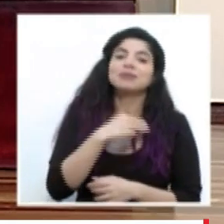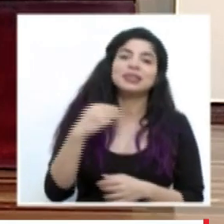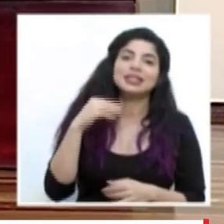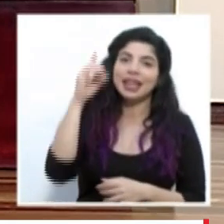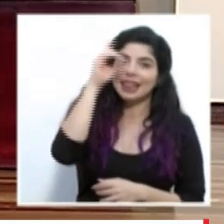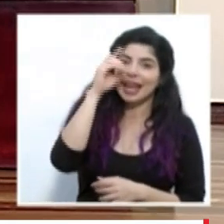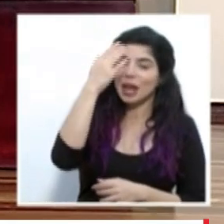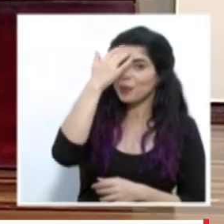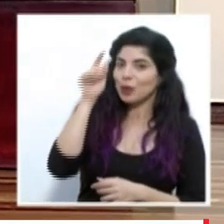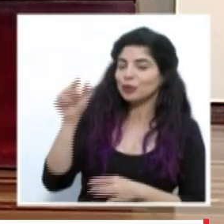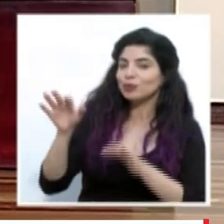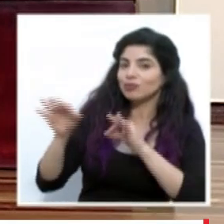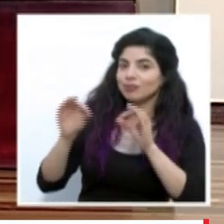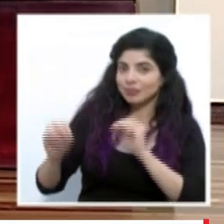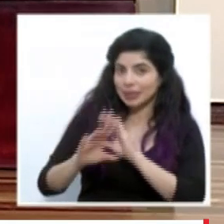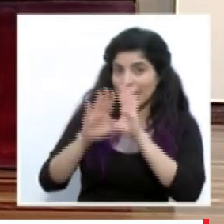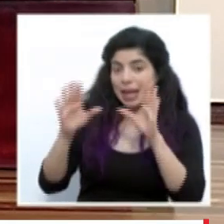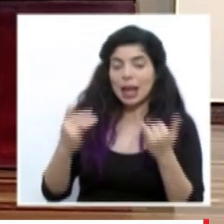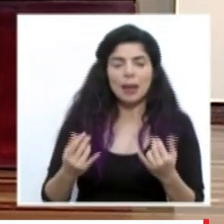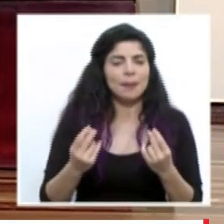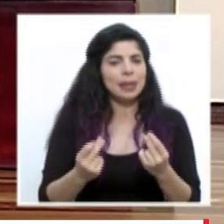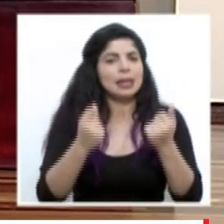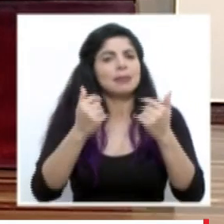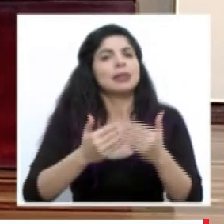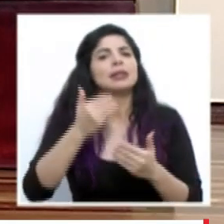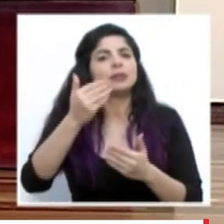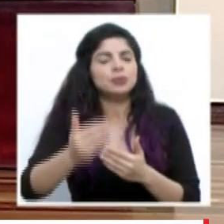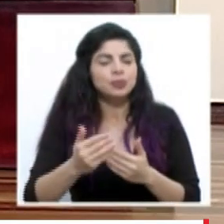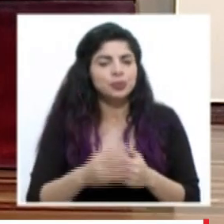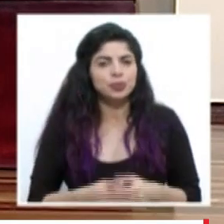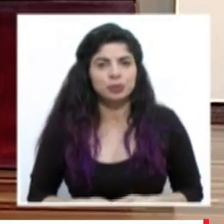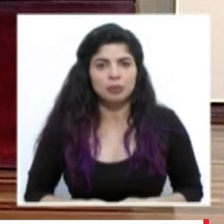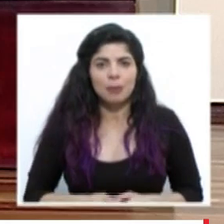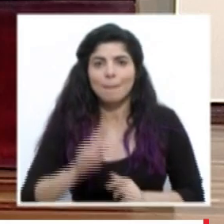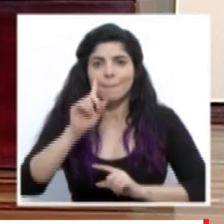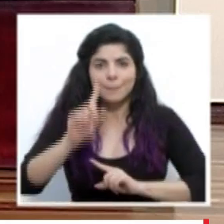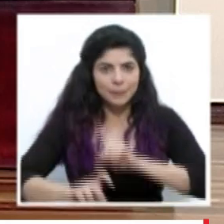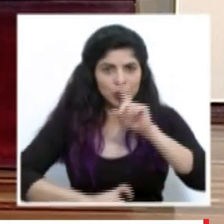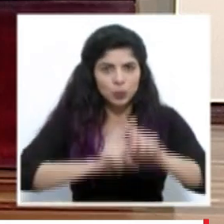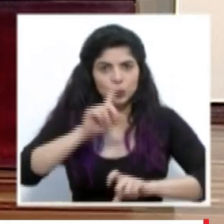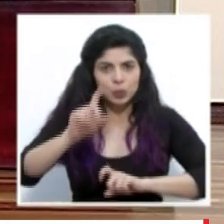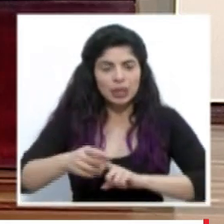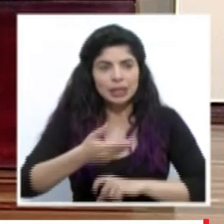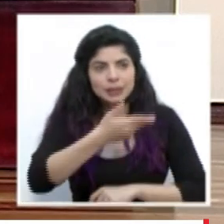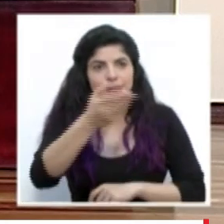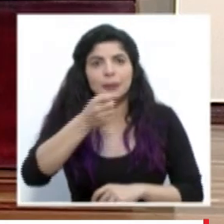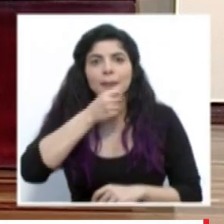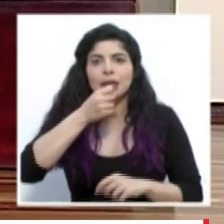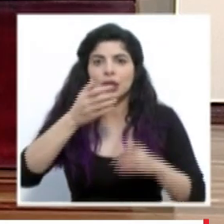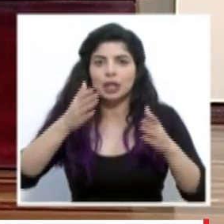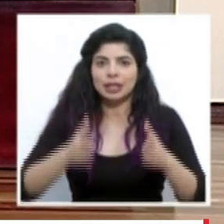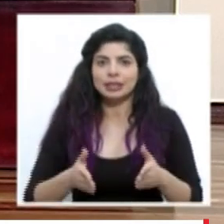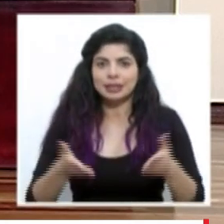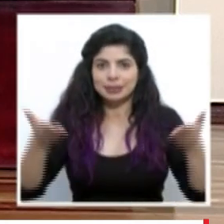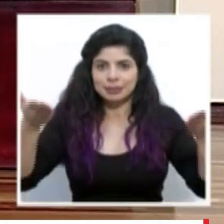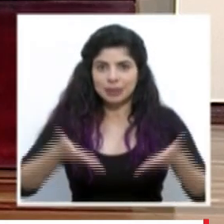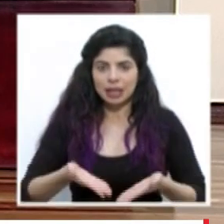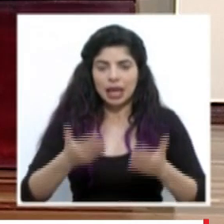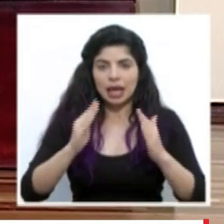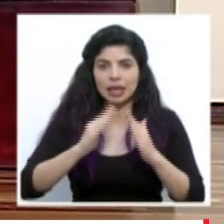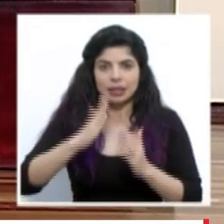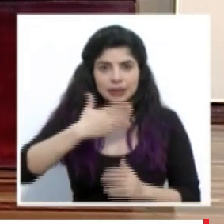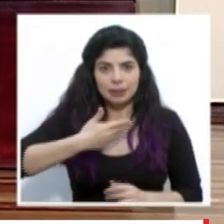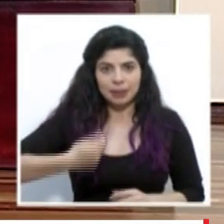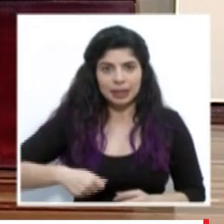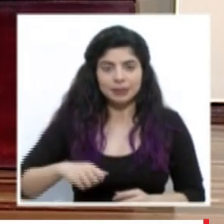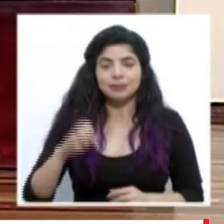Salas, por esa aclaración. De inmediato vamos a pasar entonces al periodo de consultas de los colegas que se encuentran aquí en Casa